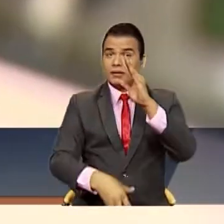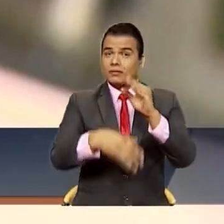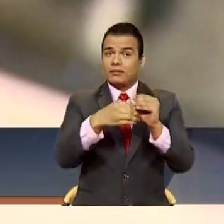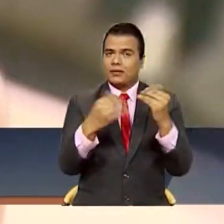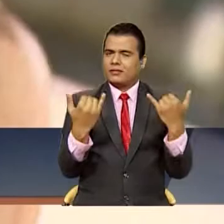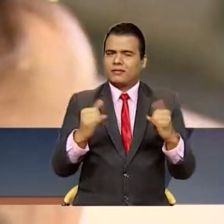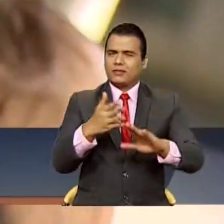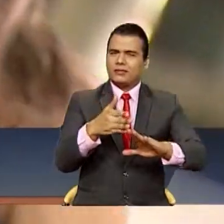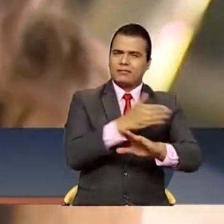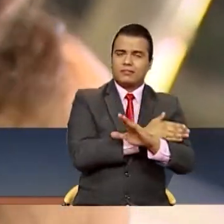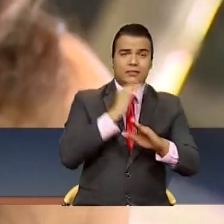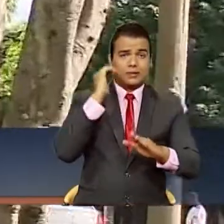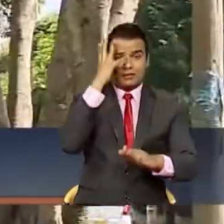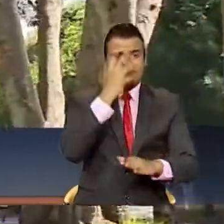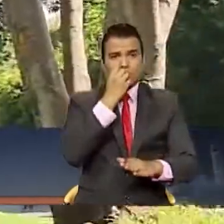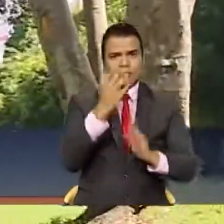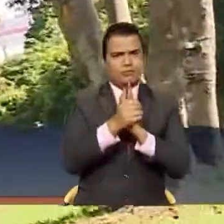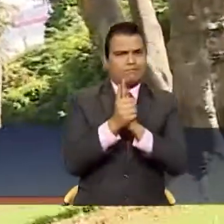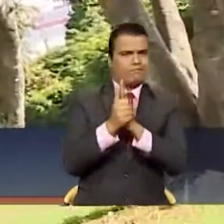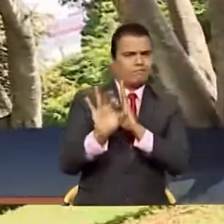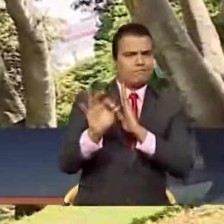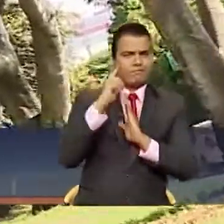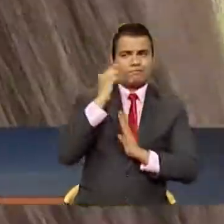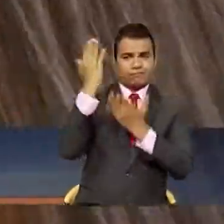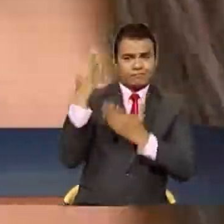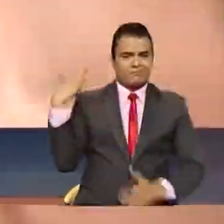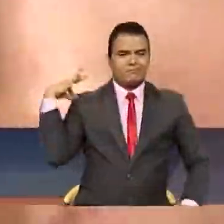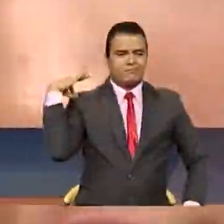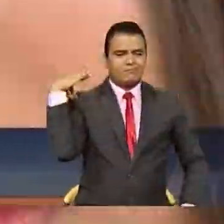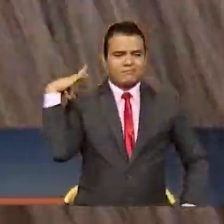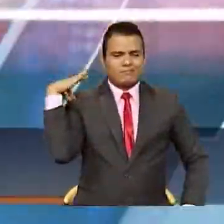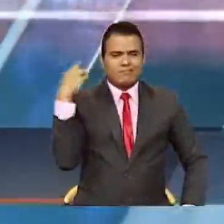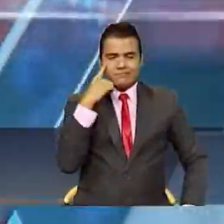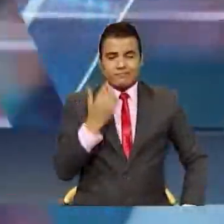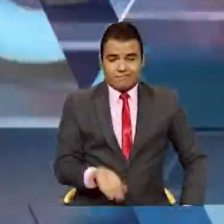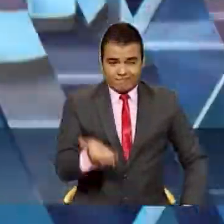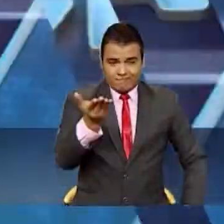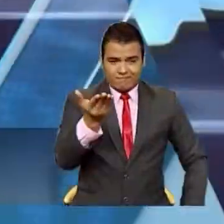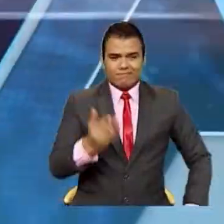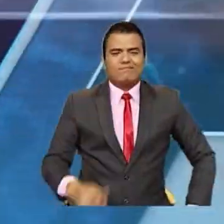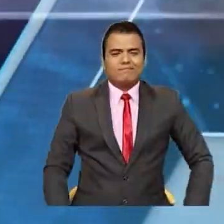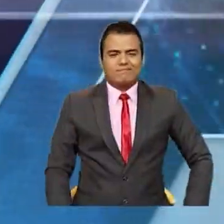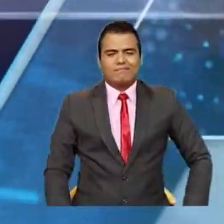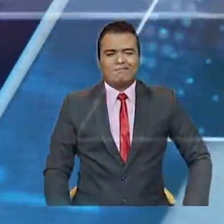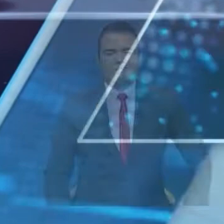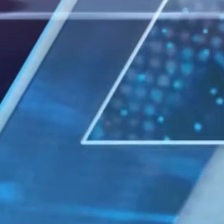Y al cierre, en Bellas y Talentosas, esta modelo caleña.